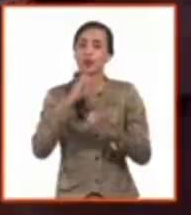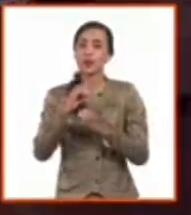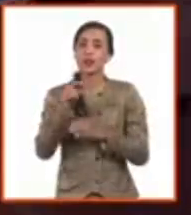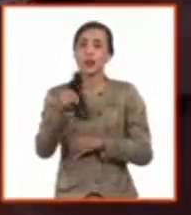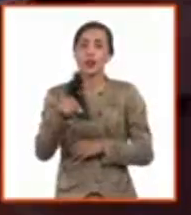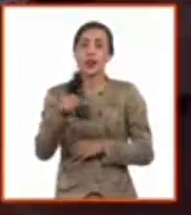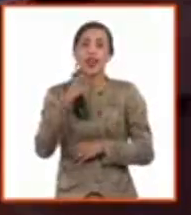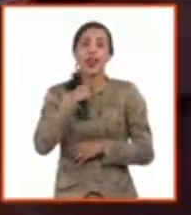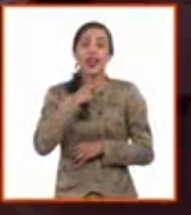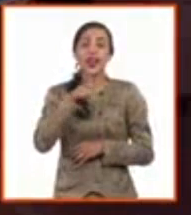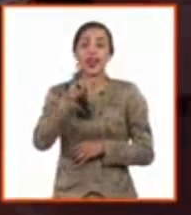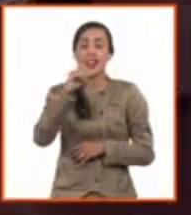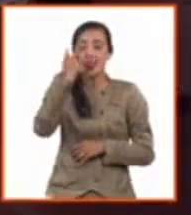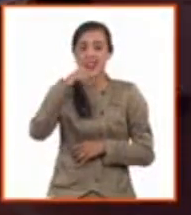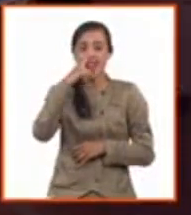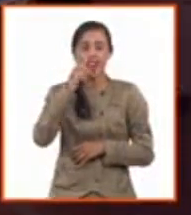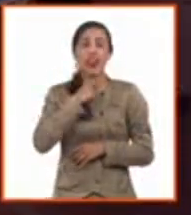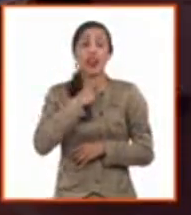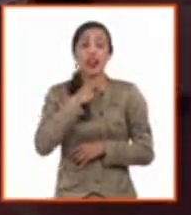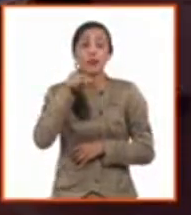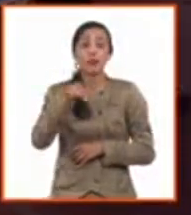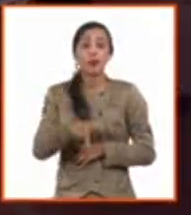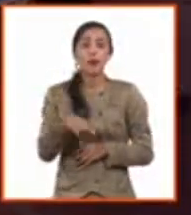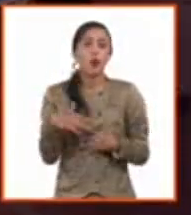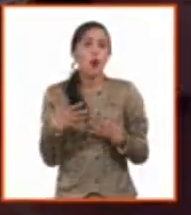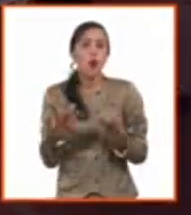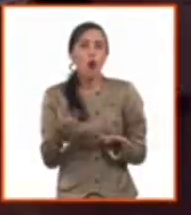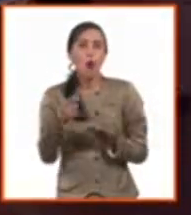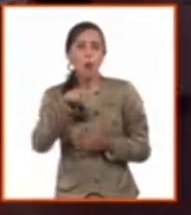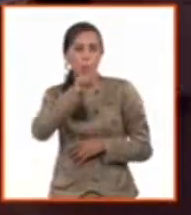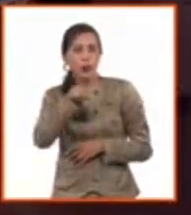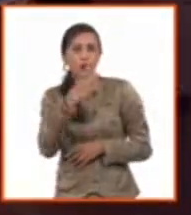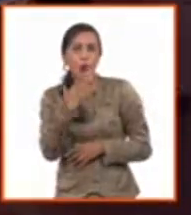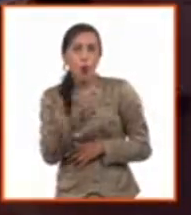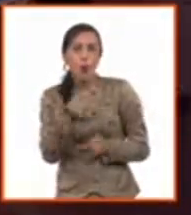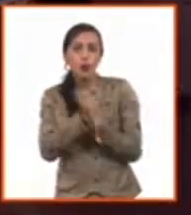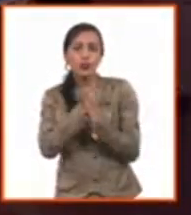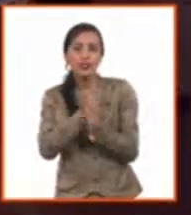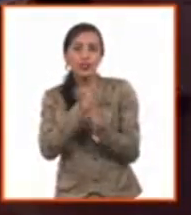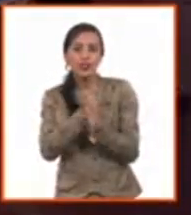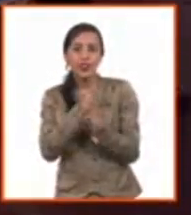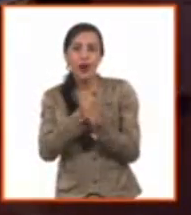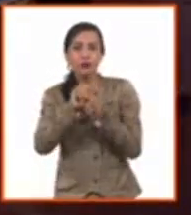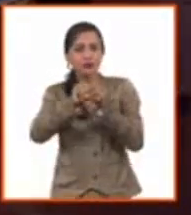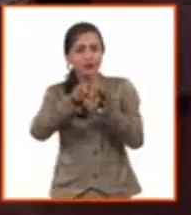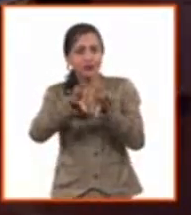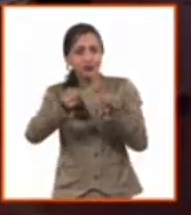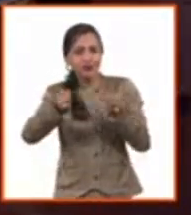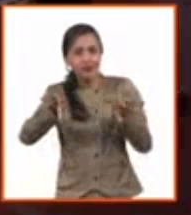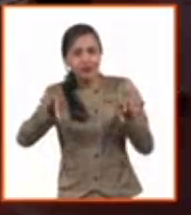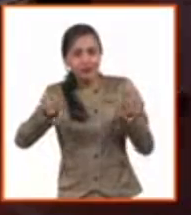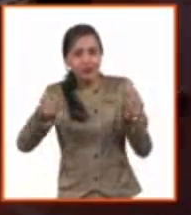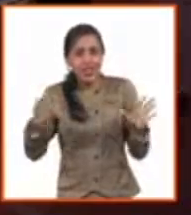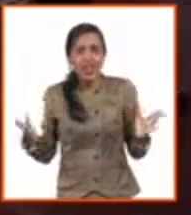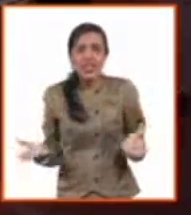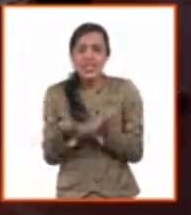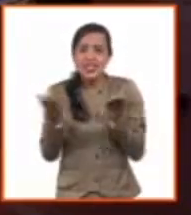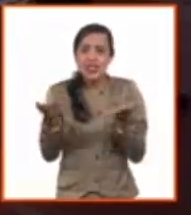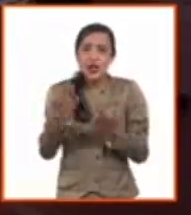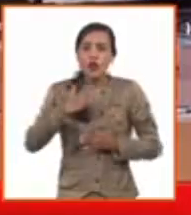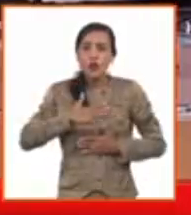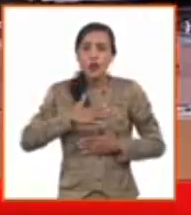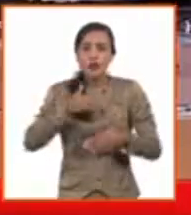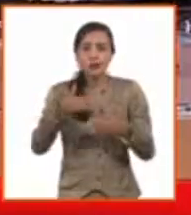les generaría una presencia a castro ariadne como se ha trabajado en la promoción del desarrollo de